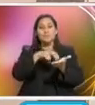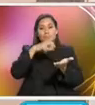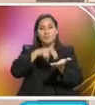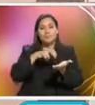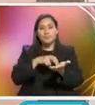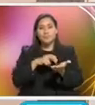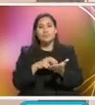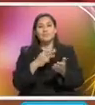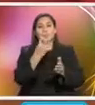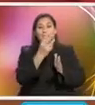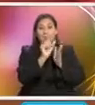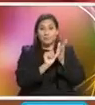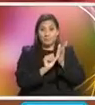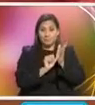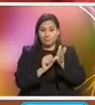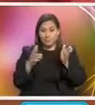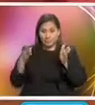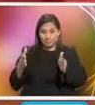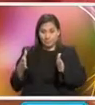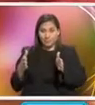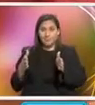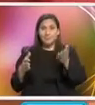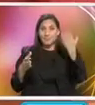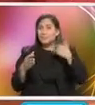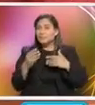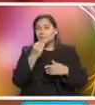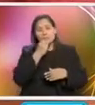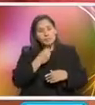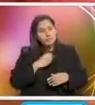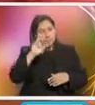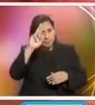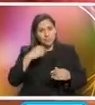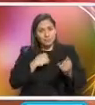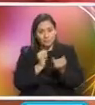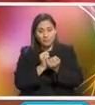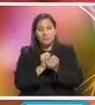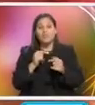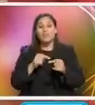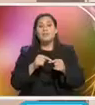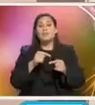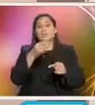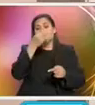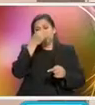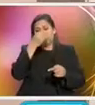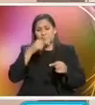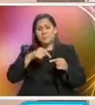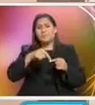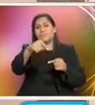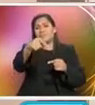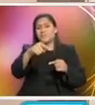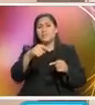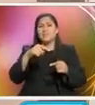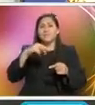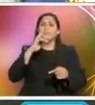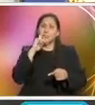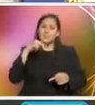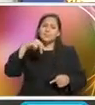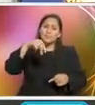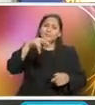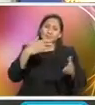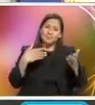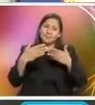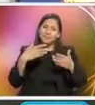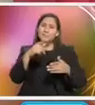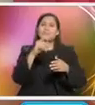meses de contingencia ambiental. Yo creo que muchos lo hicimos, y me incluyo, ¿no? En distancias cortas, no utilizar el auto. Eso, es básico. Caminar